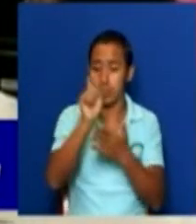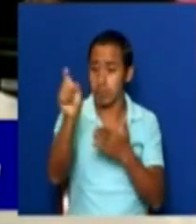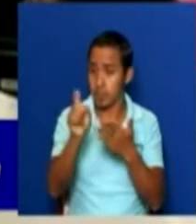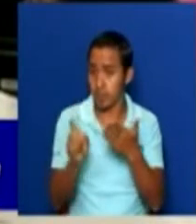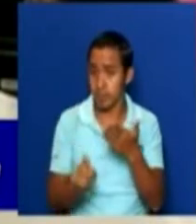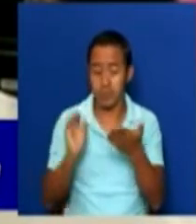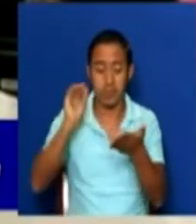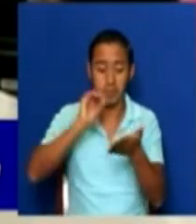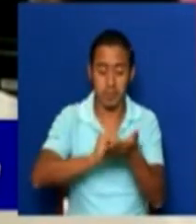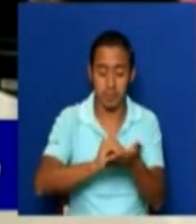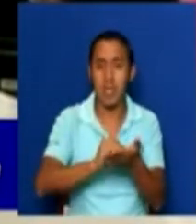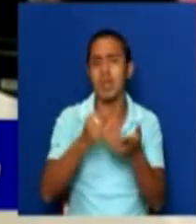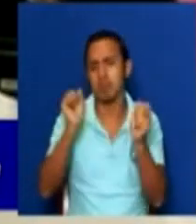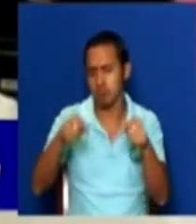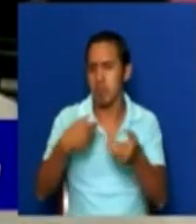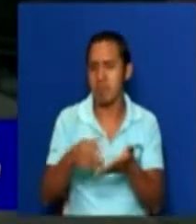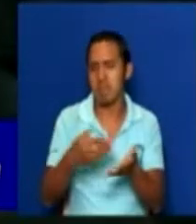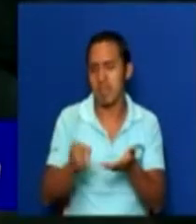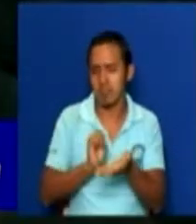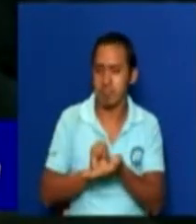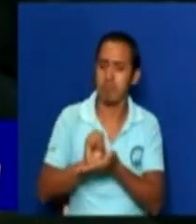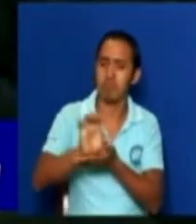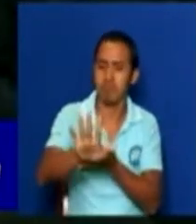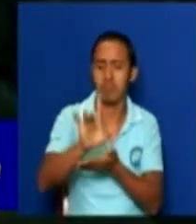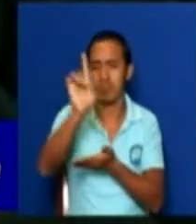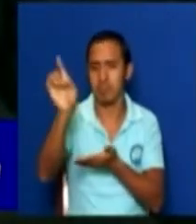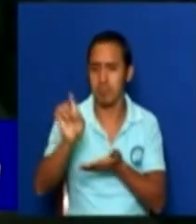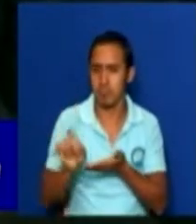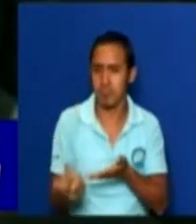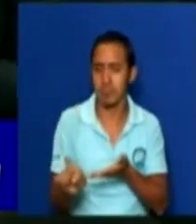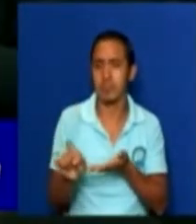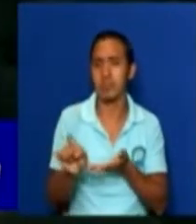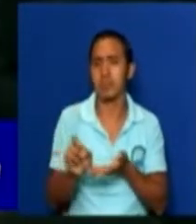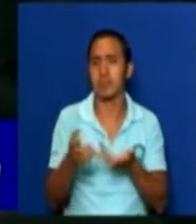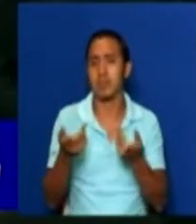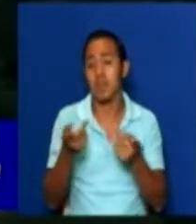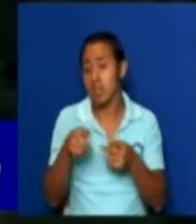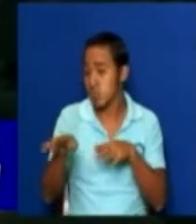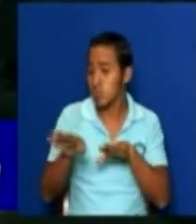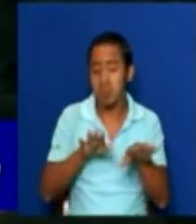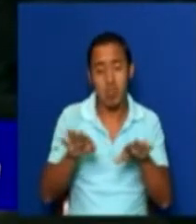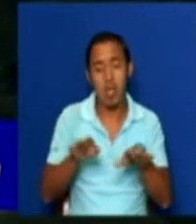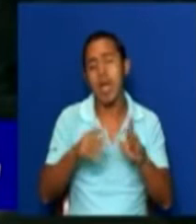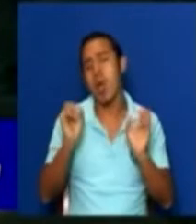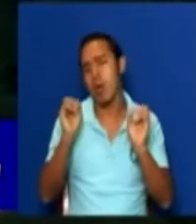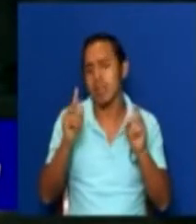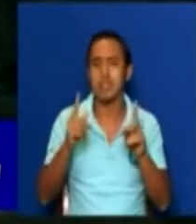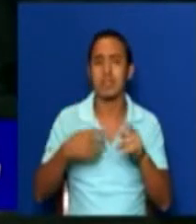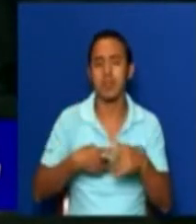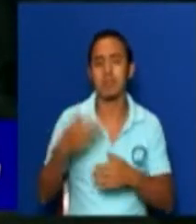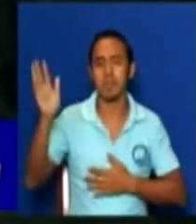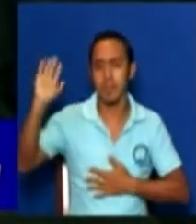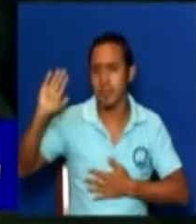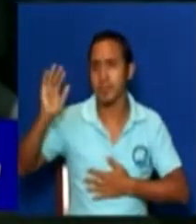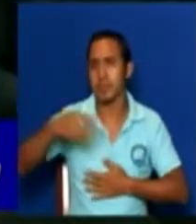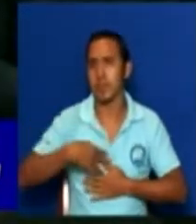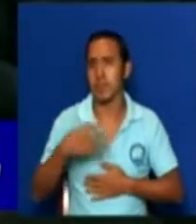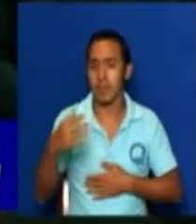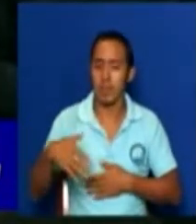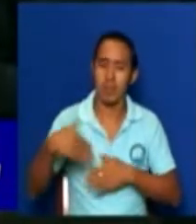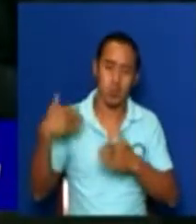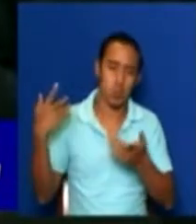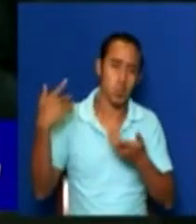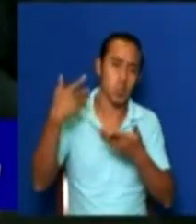correos electrónicos, se las podemos hacer llegar vía correo electrónico, y si no, vamos a quedar con ese compromiso para el